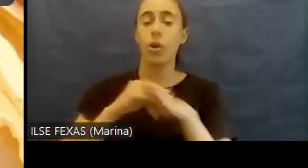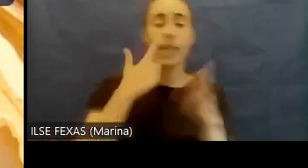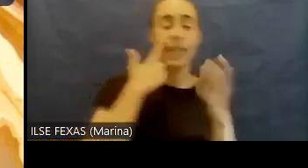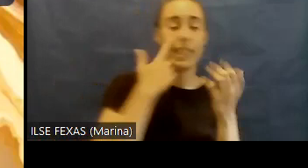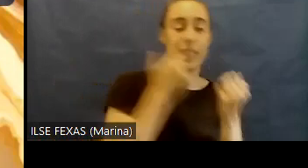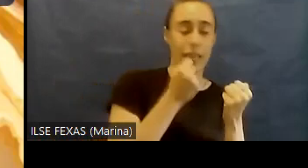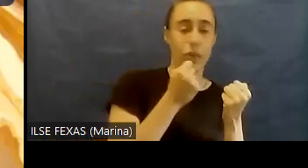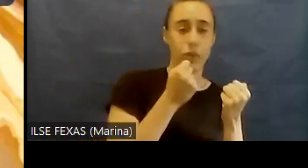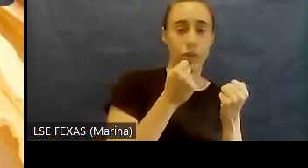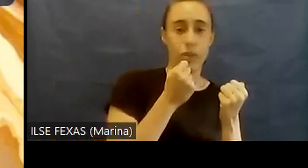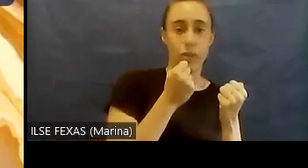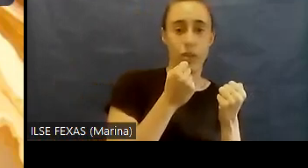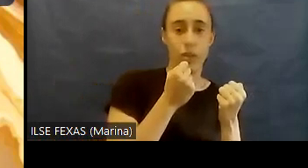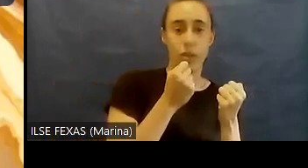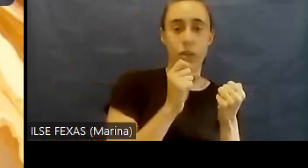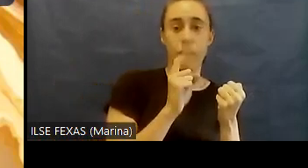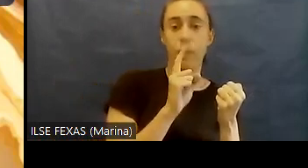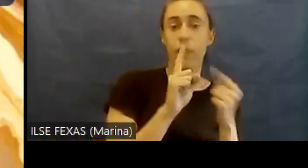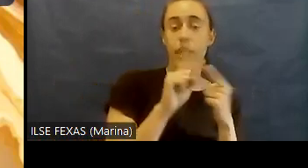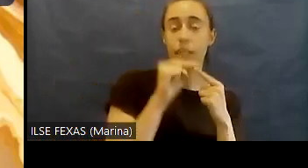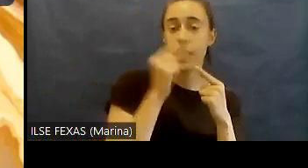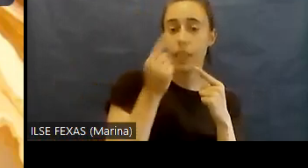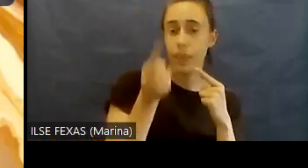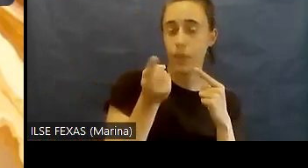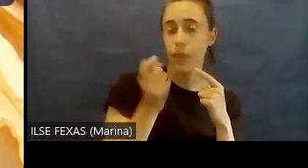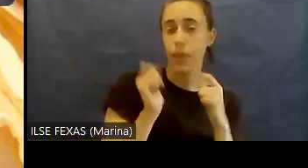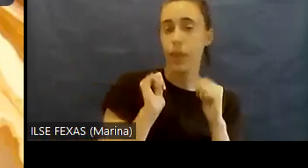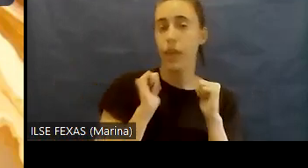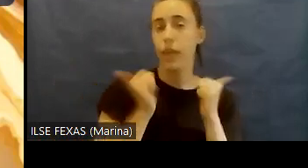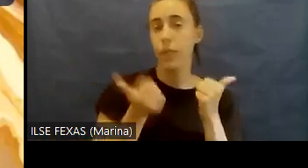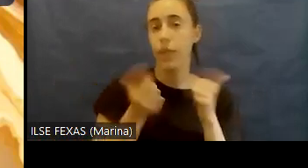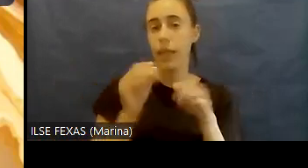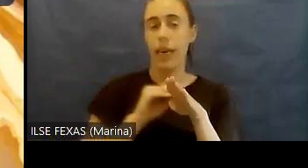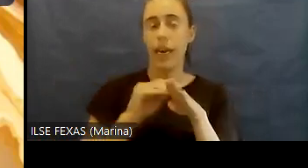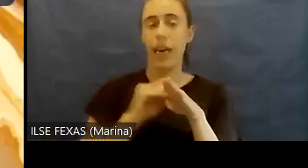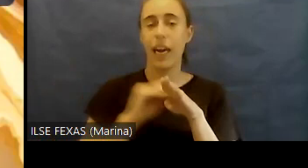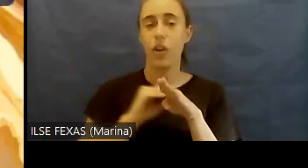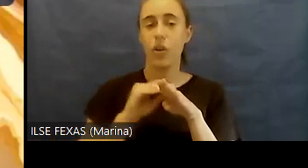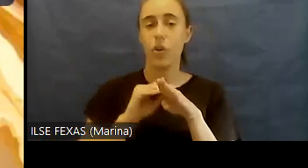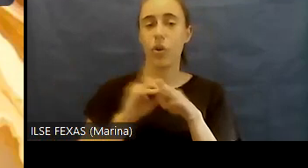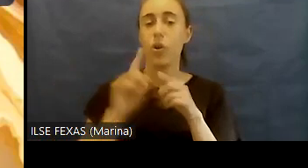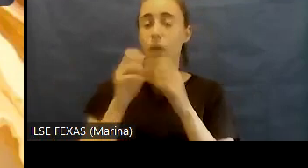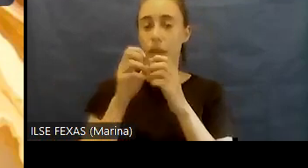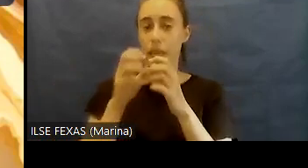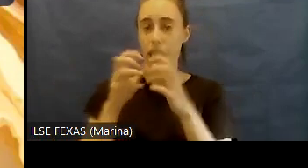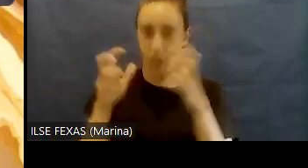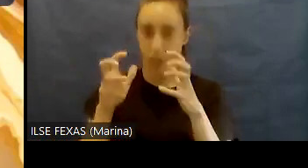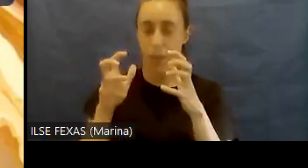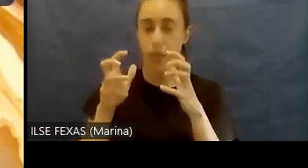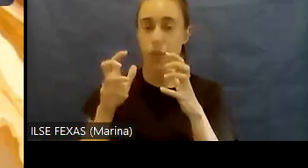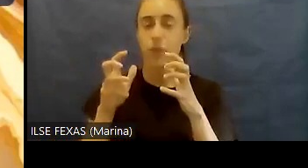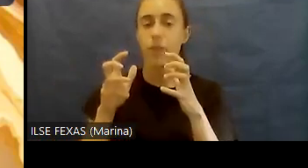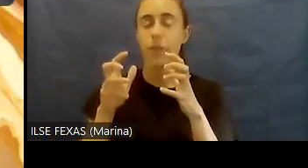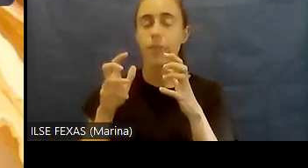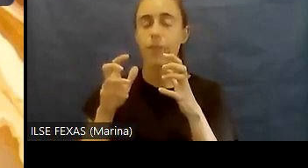La primera afectación que aparece en el hígado por el alcohol es la estatosis hepática. Después pasaríamos a una inflamación,